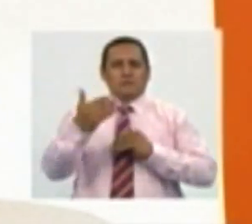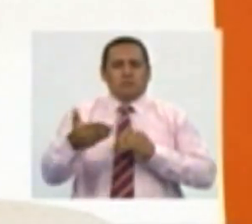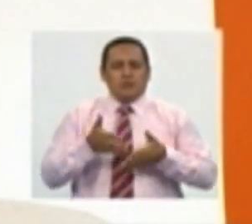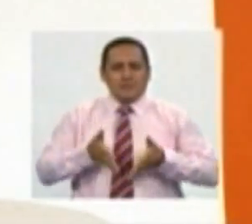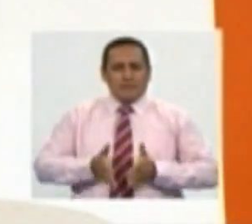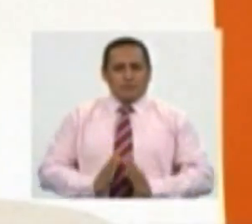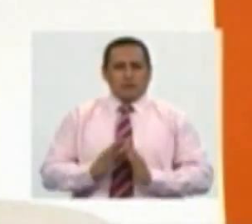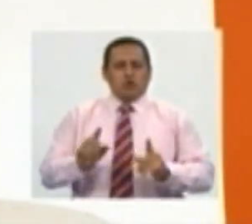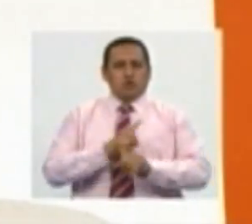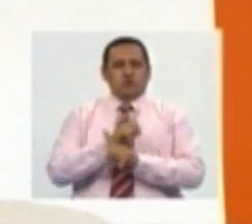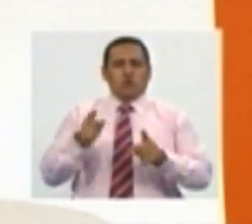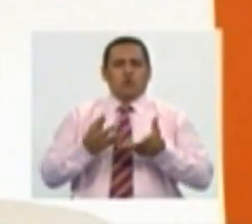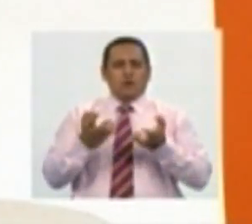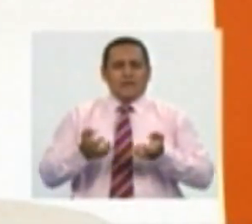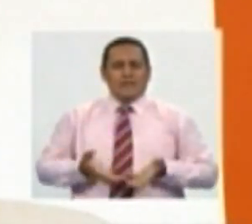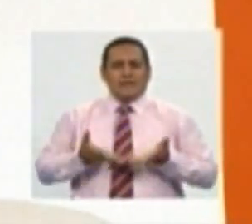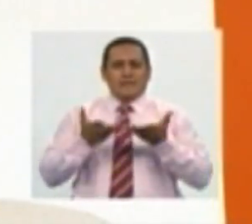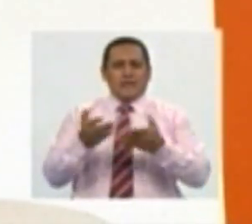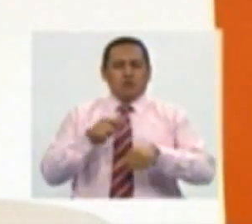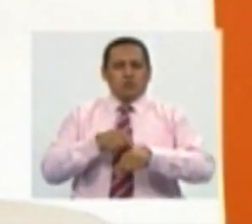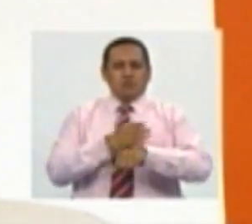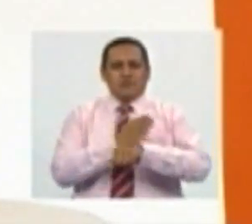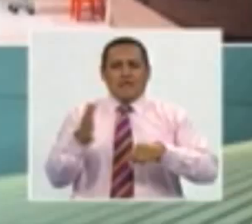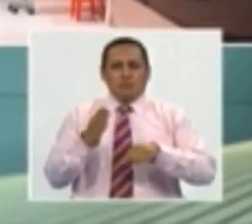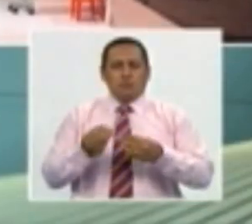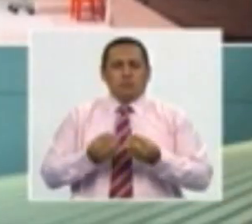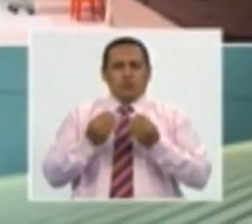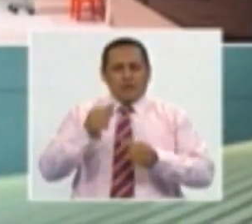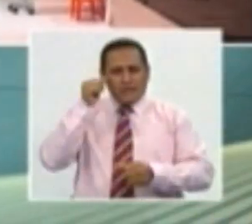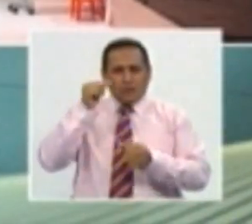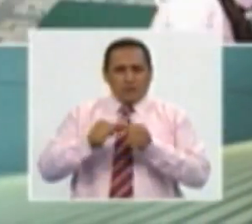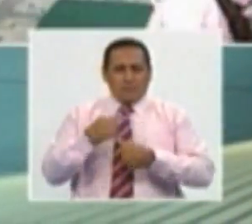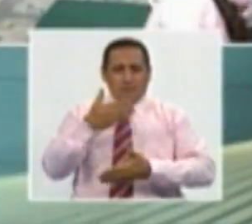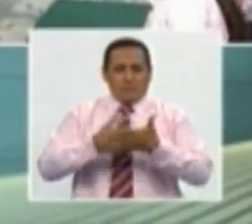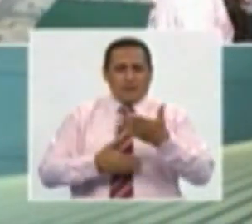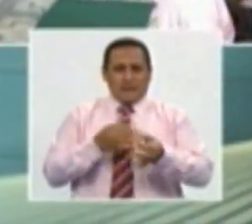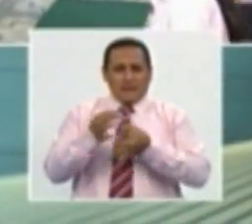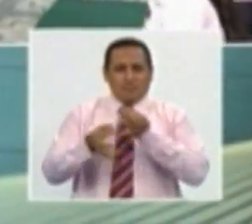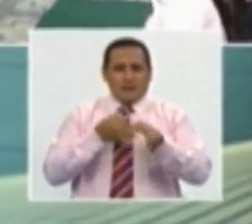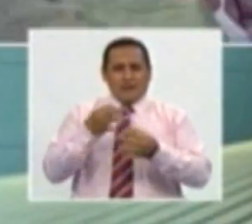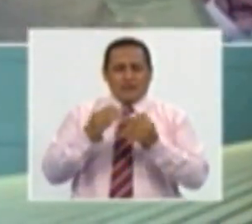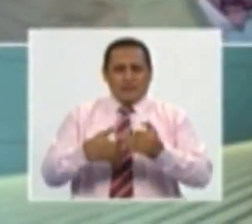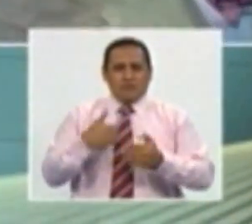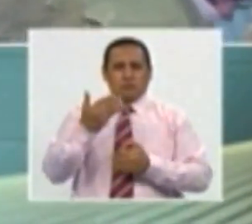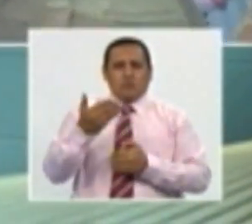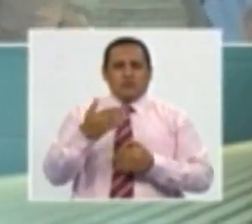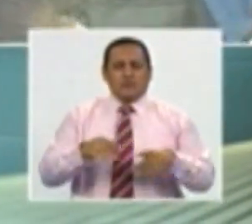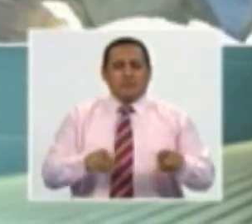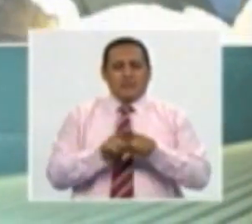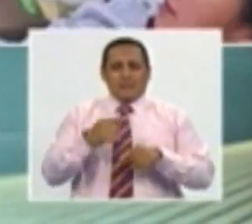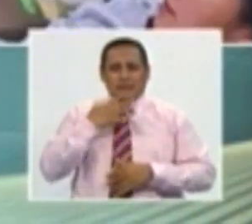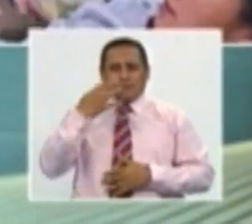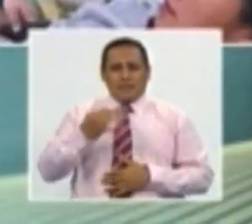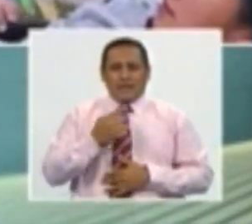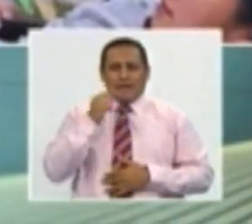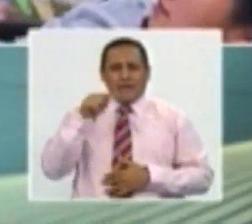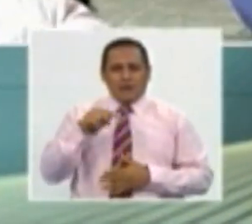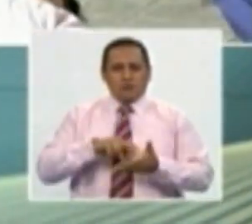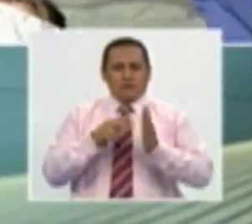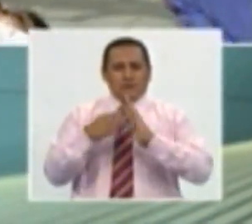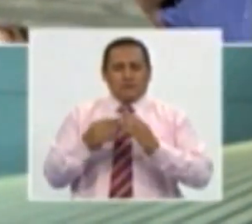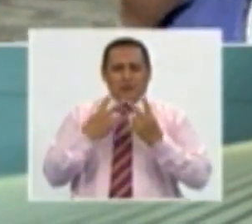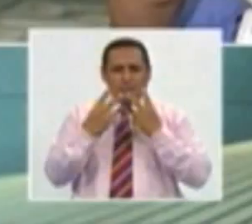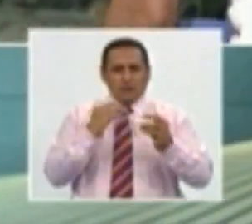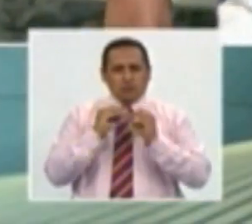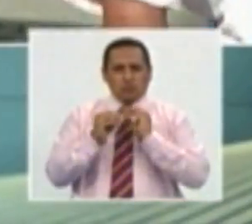no le quieren acumular los periodos, porque hay que recordar que el prenatal se puede acumular al postnatal. Evidentemente, esto tiene que